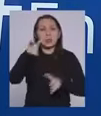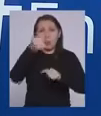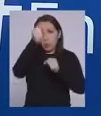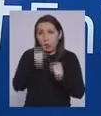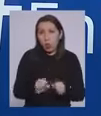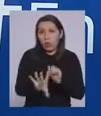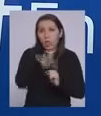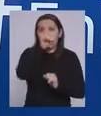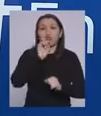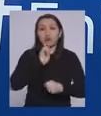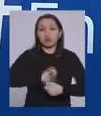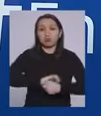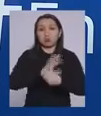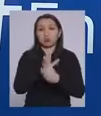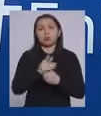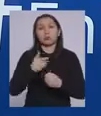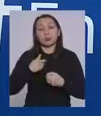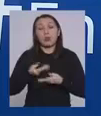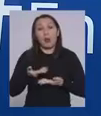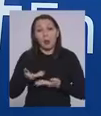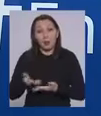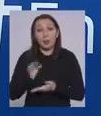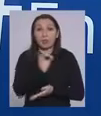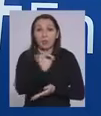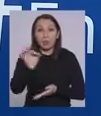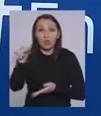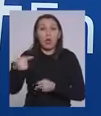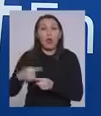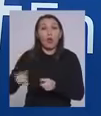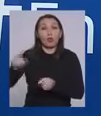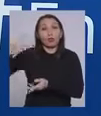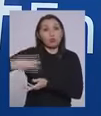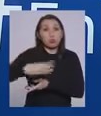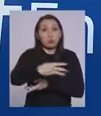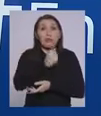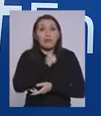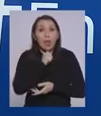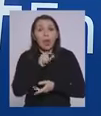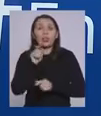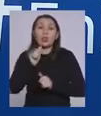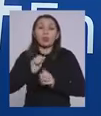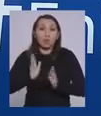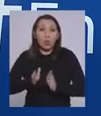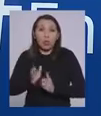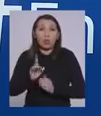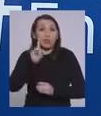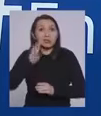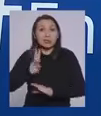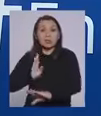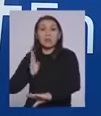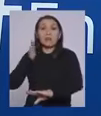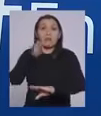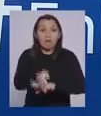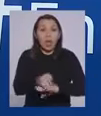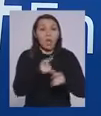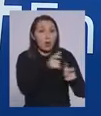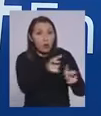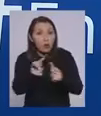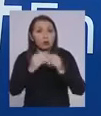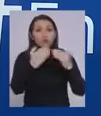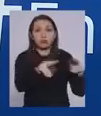casos. Y por lo tanto hago la invitación a los otros municipios, a quienes aún no han salido, a que puedan